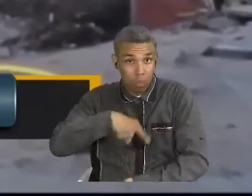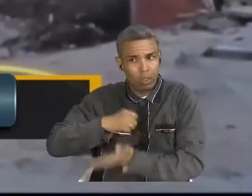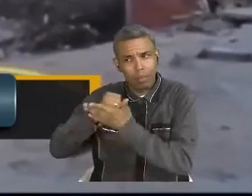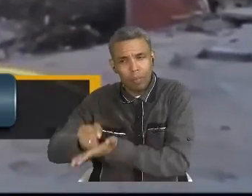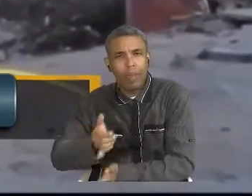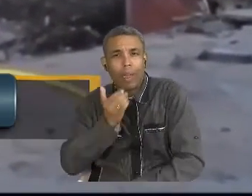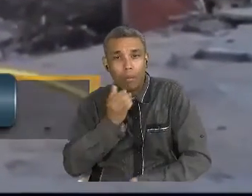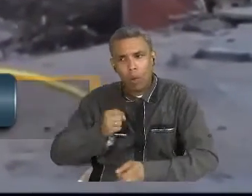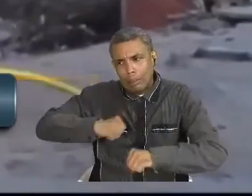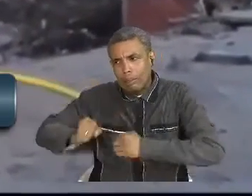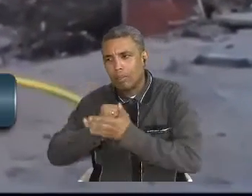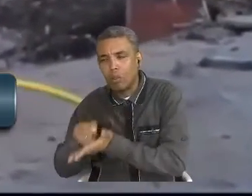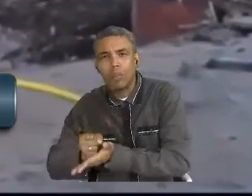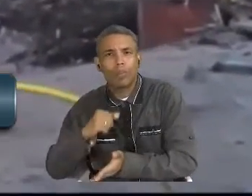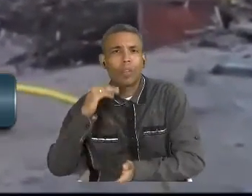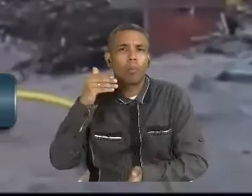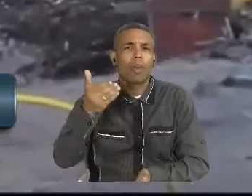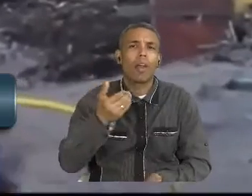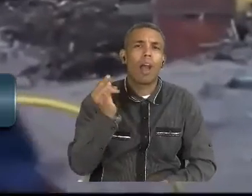podría ser por nosotros.